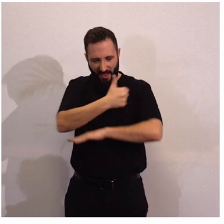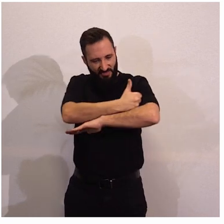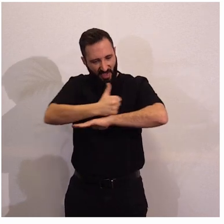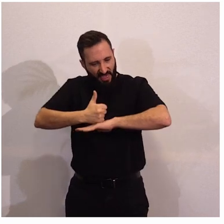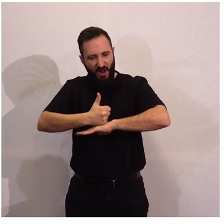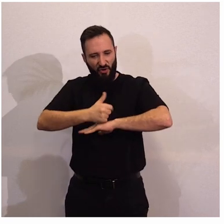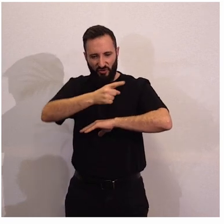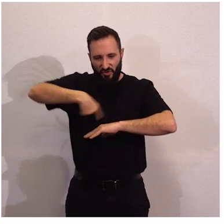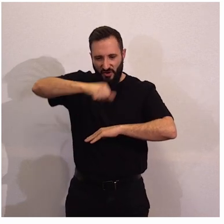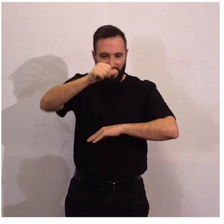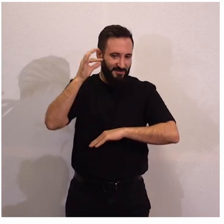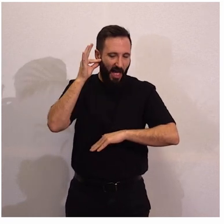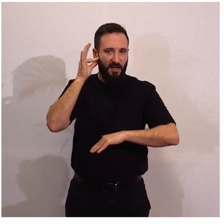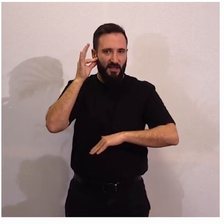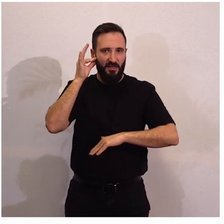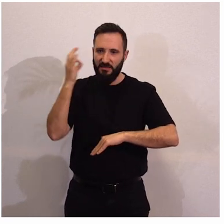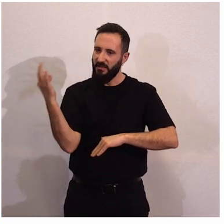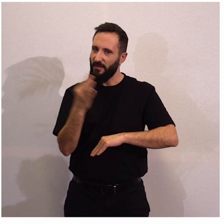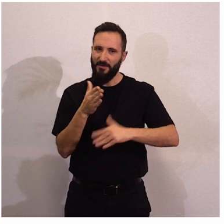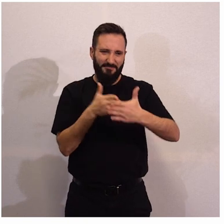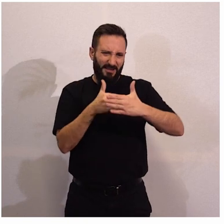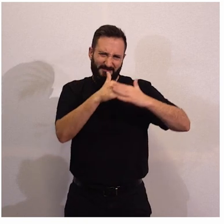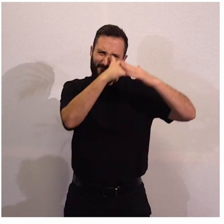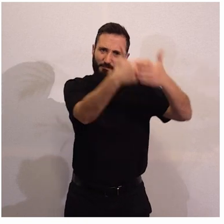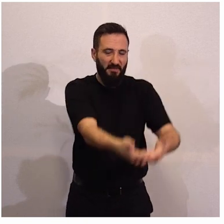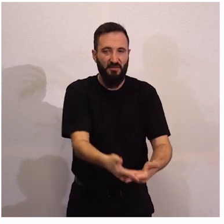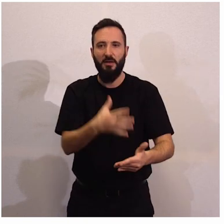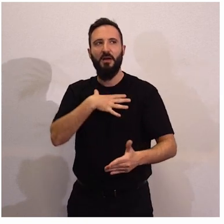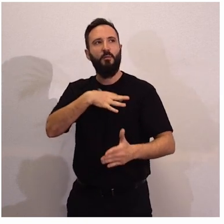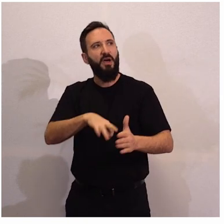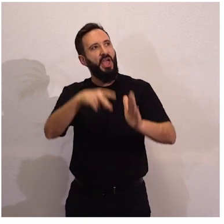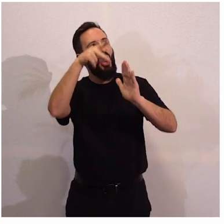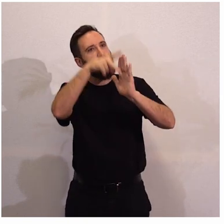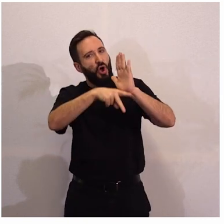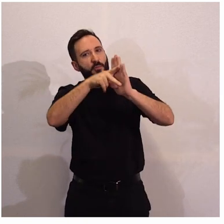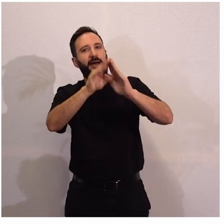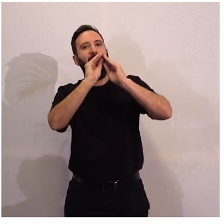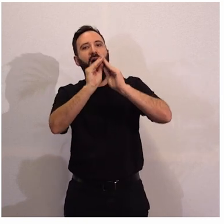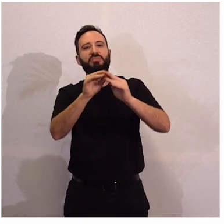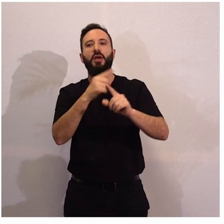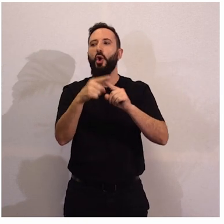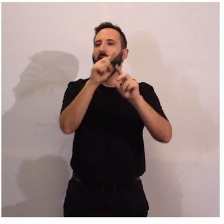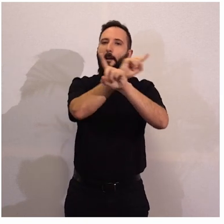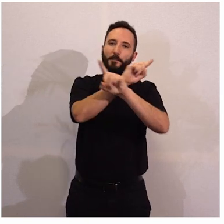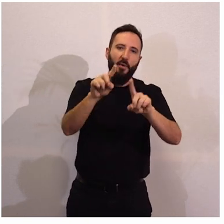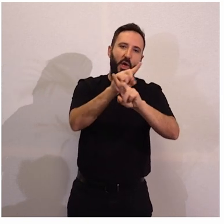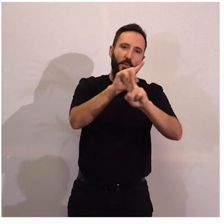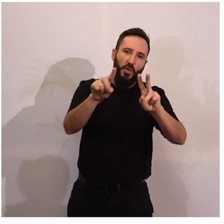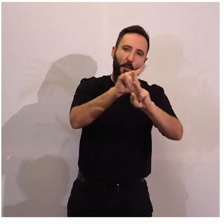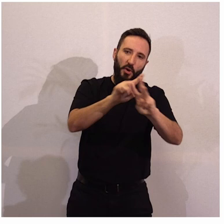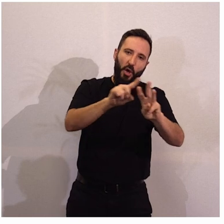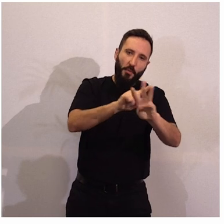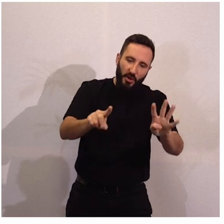y como ciudadanas. Podrán hacerse normas que prohíban determinadas cosas. Podrán